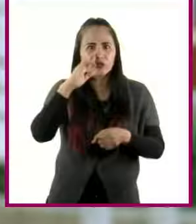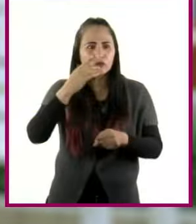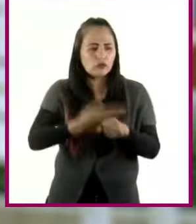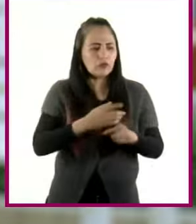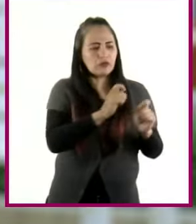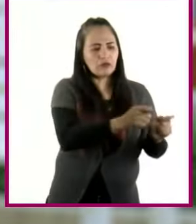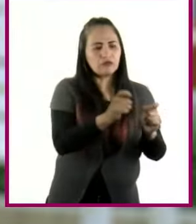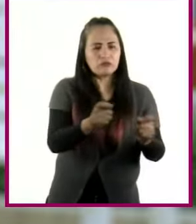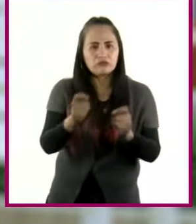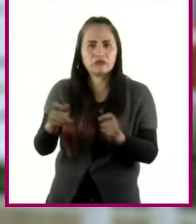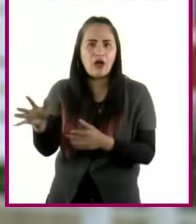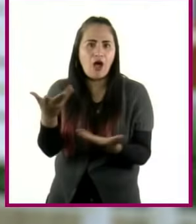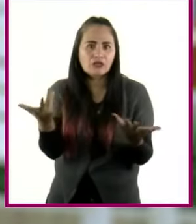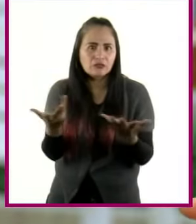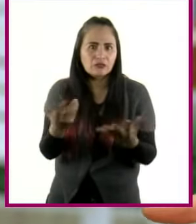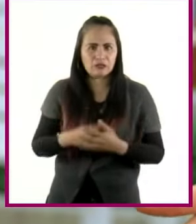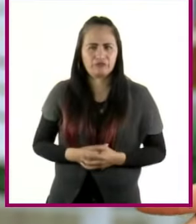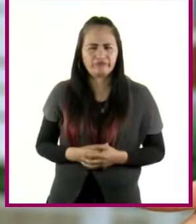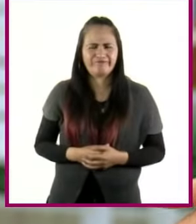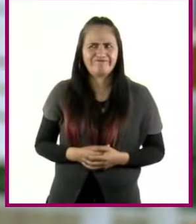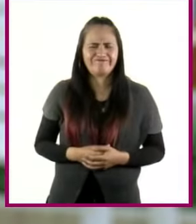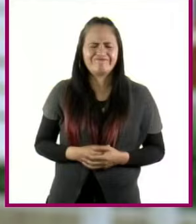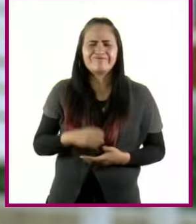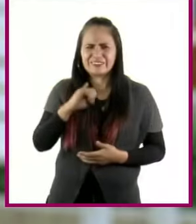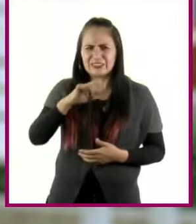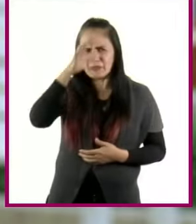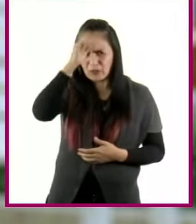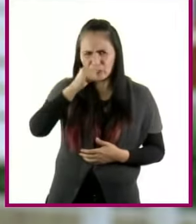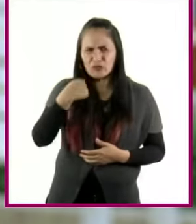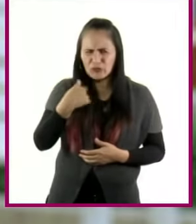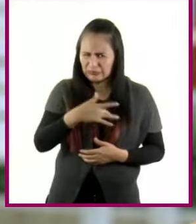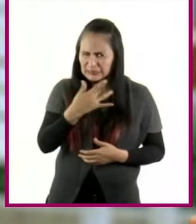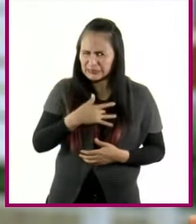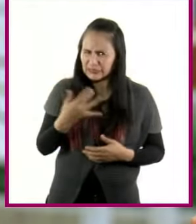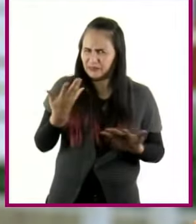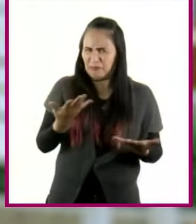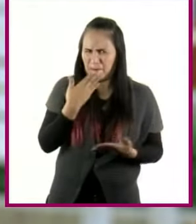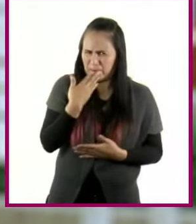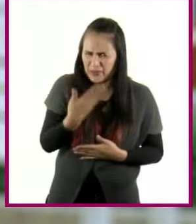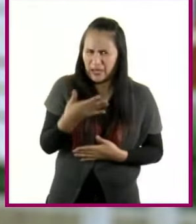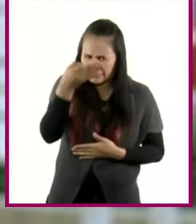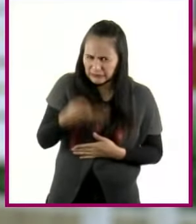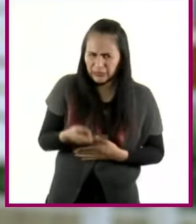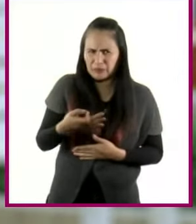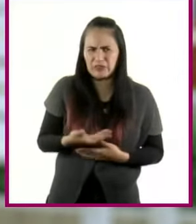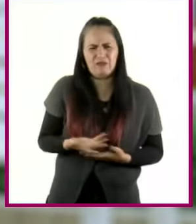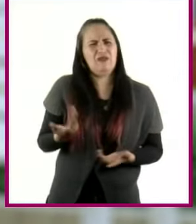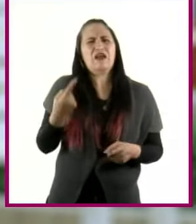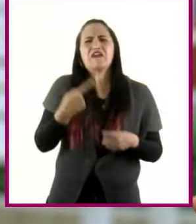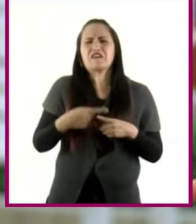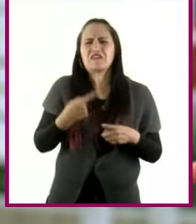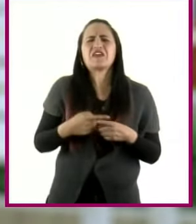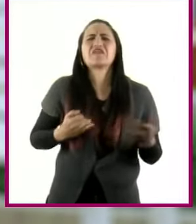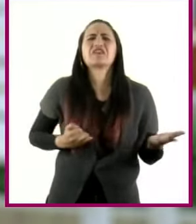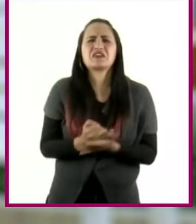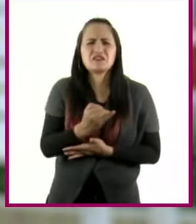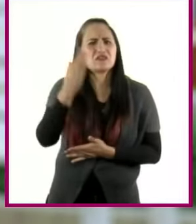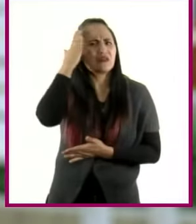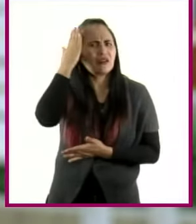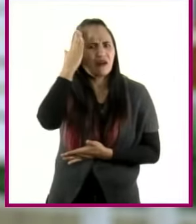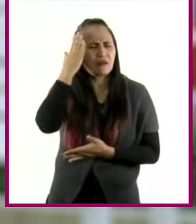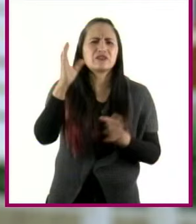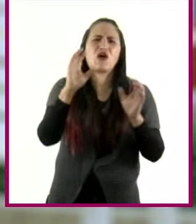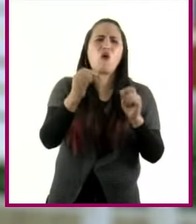sociedad. Sí me acuerdo, pero no estaba muy convencida. No me quedó claro quién decidía eso ni por qué.